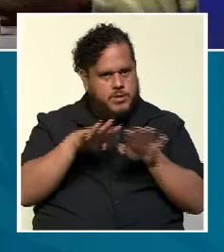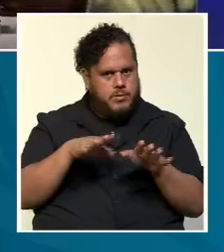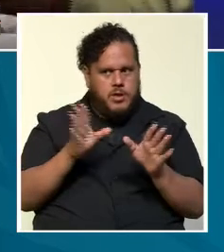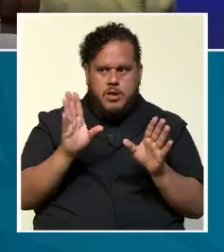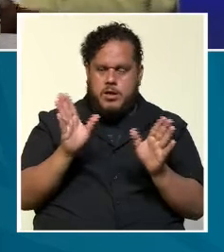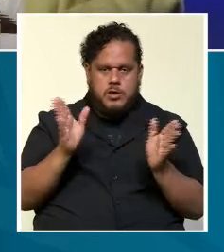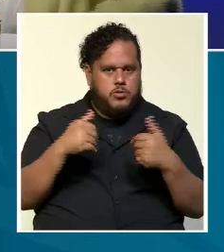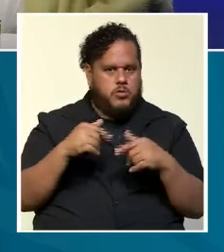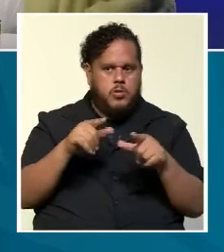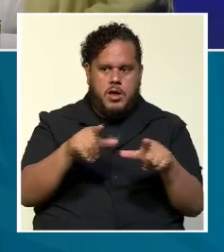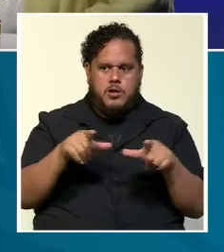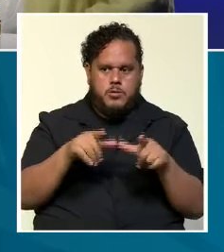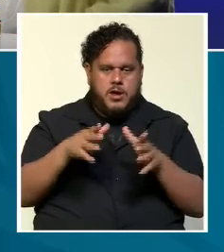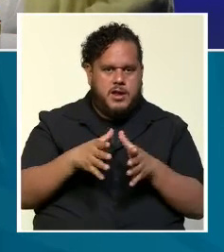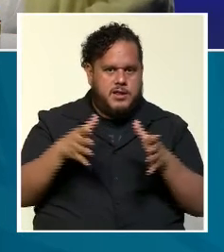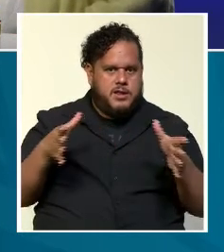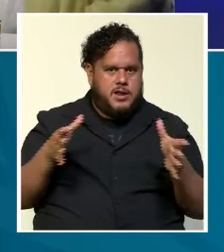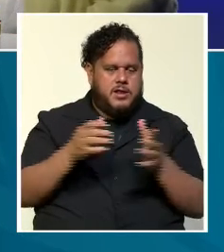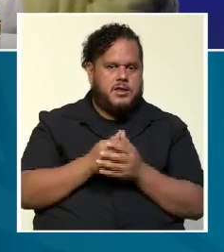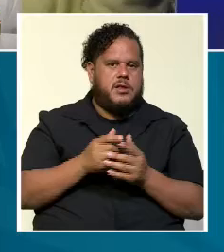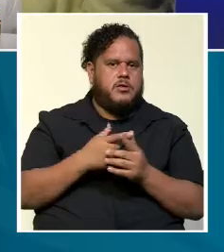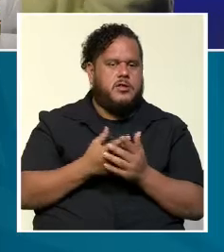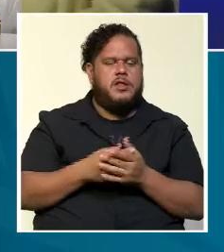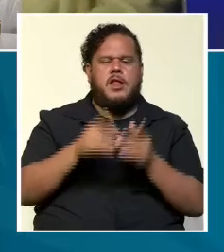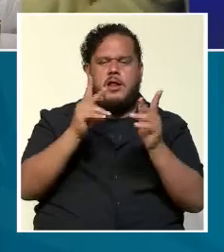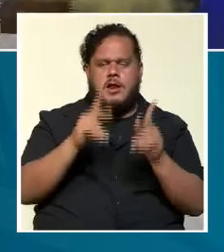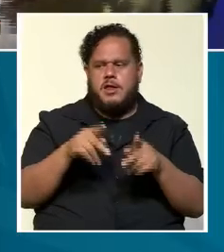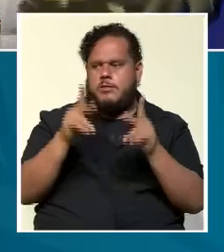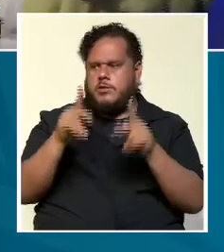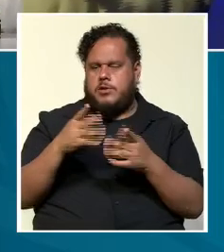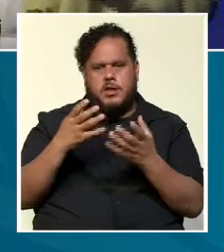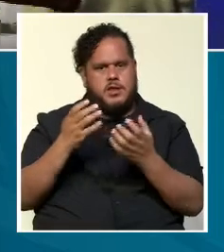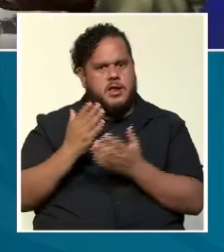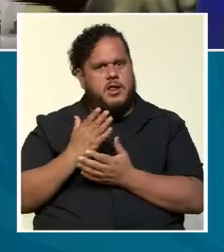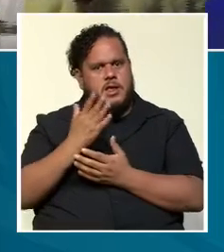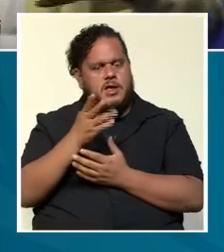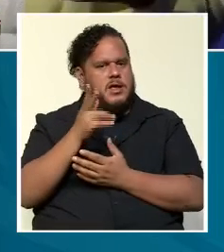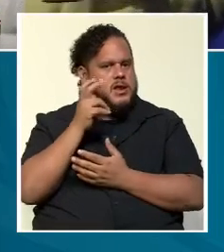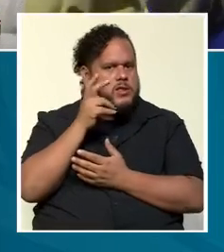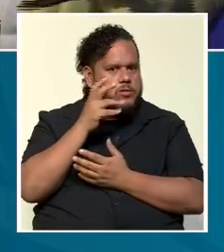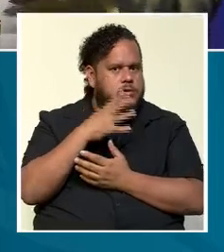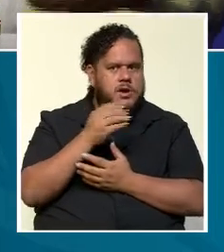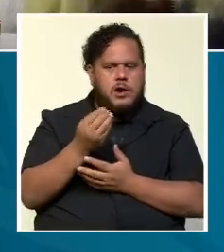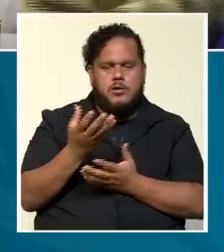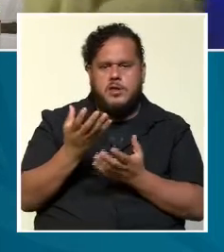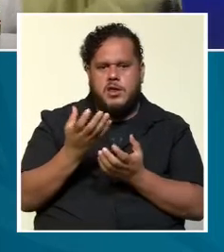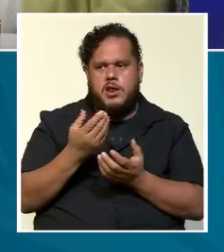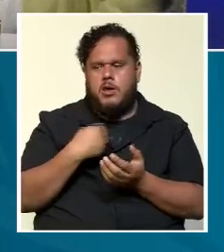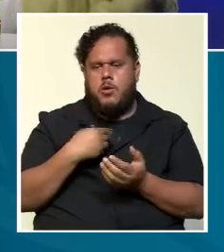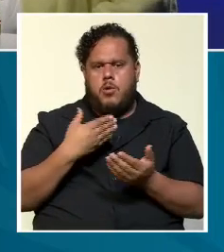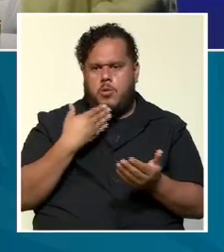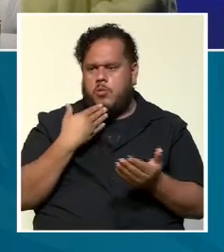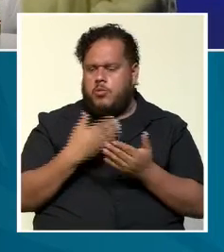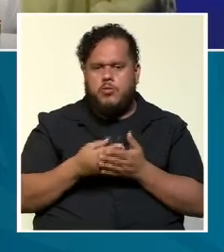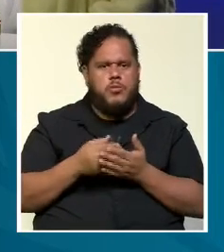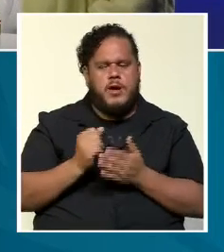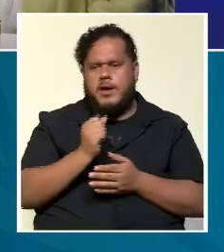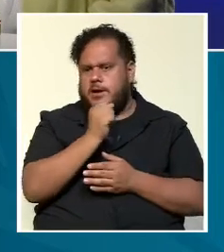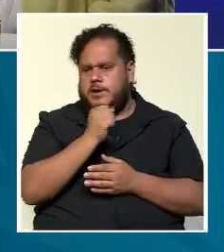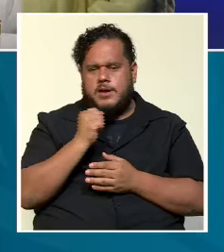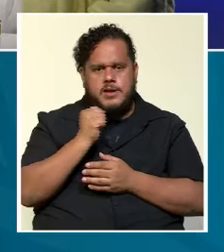lugares grandes, entonces la gente quiere ir a escucharlos y quieren un buen recital y